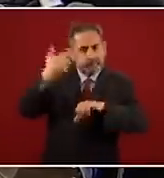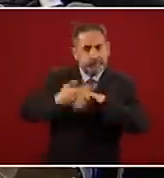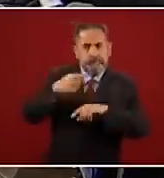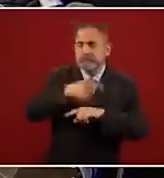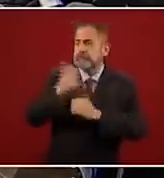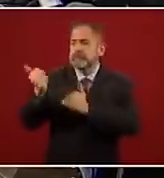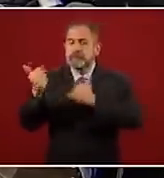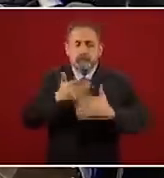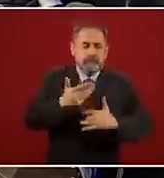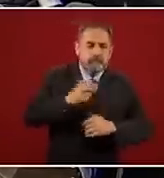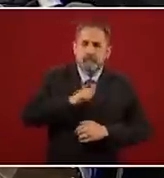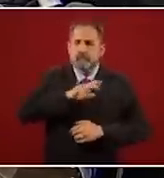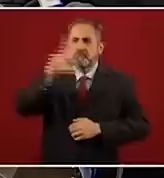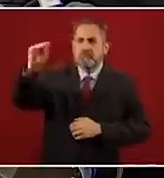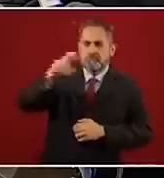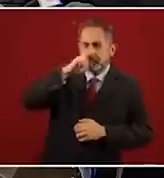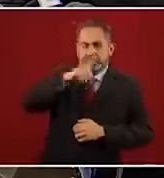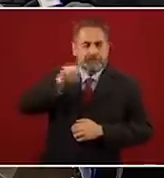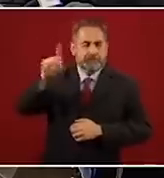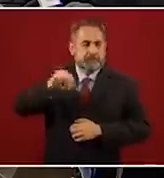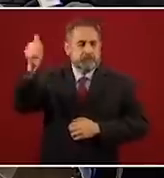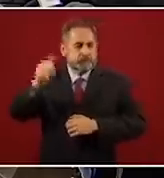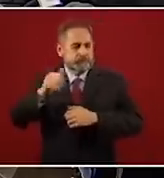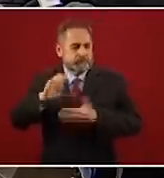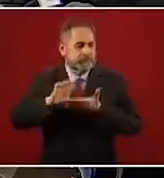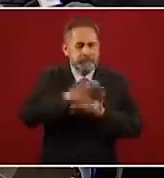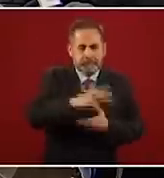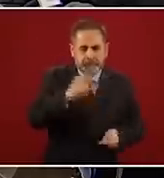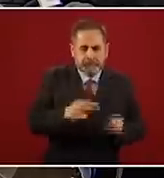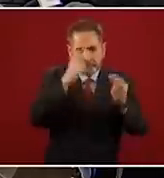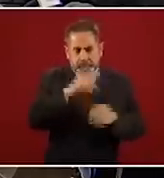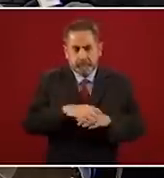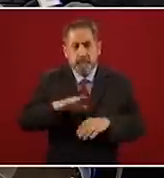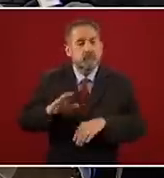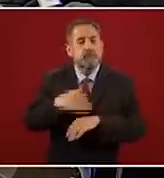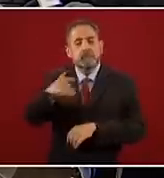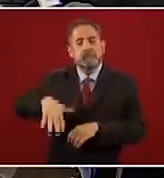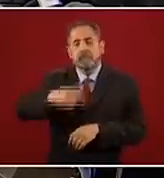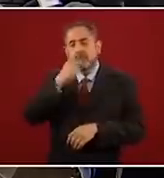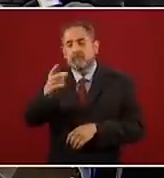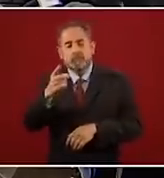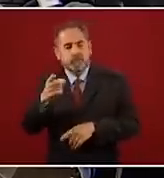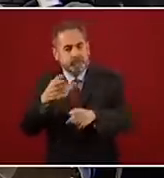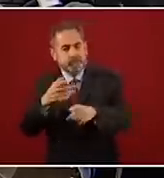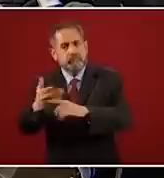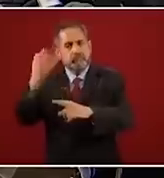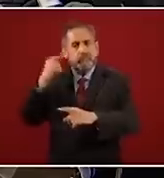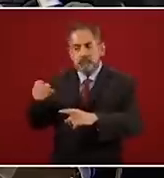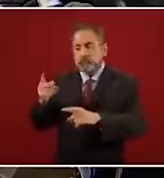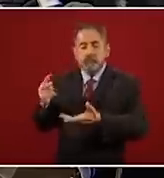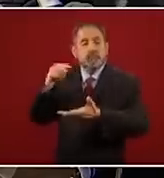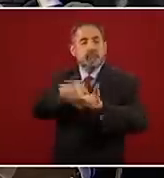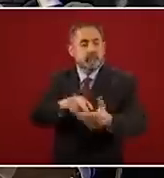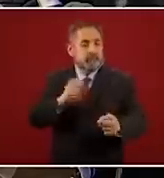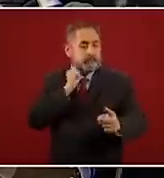qué traer o invertir o no su capital en la paraestatal? Porque usted mismo, señor presidente, en el 2008, cuando fue al Senado de la